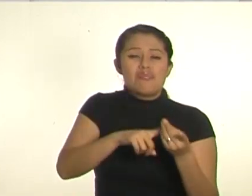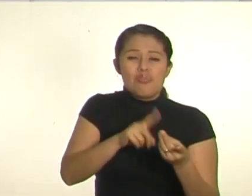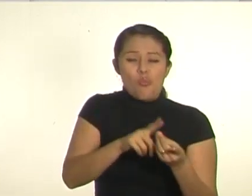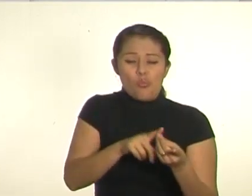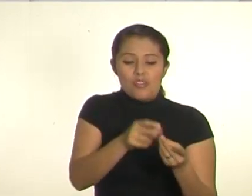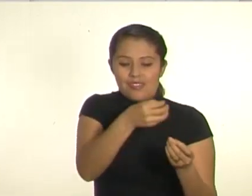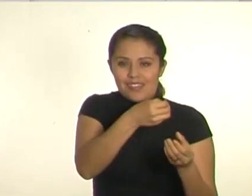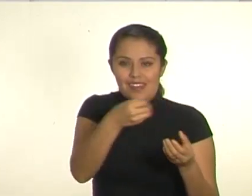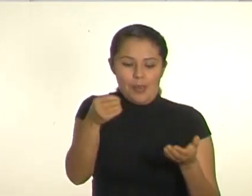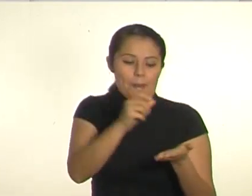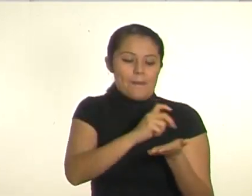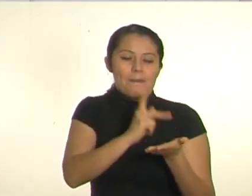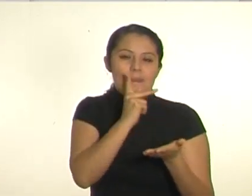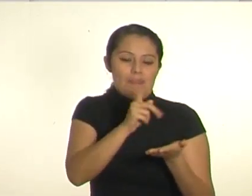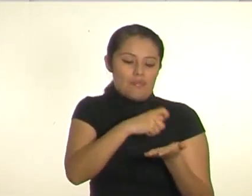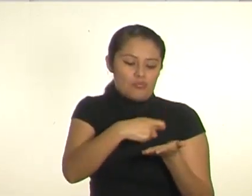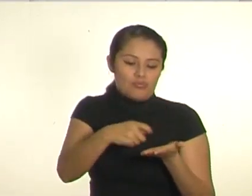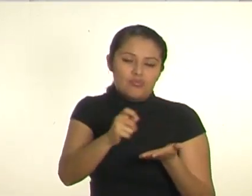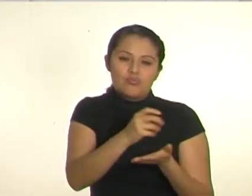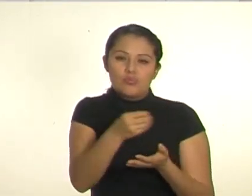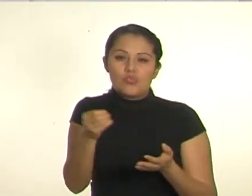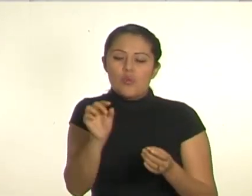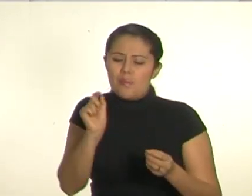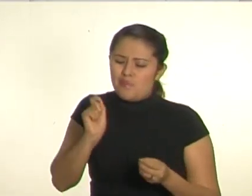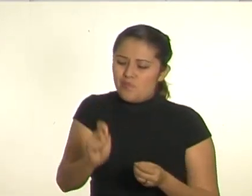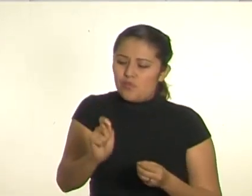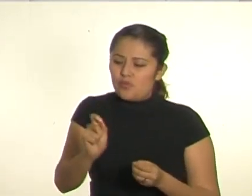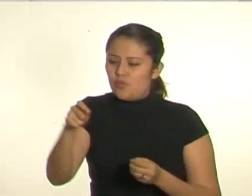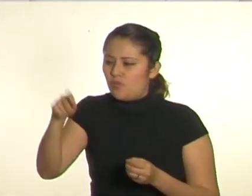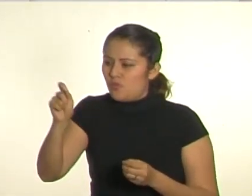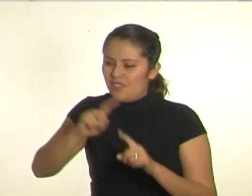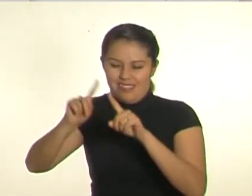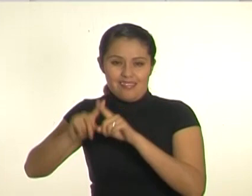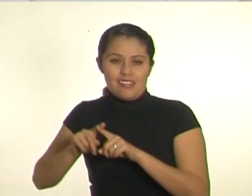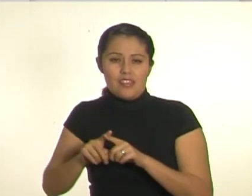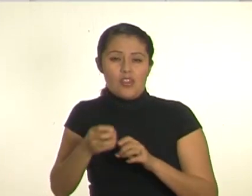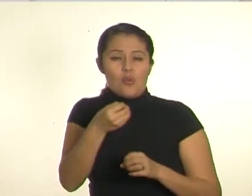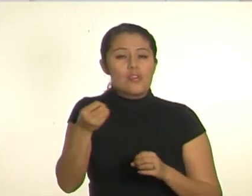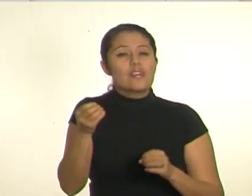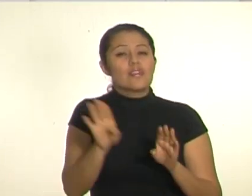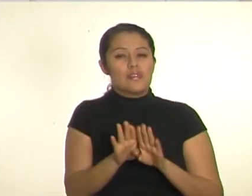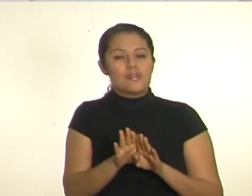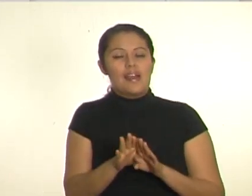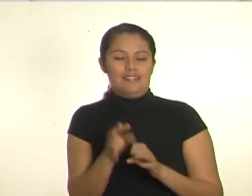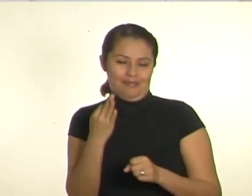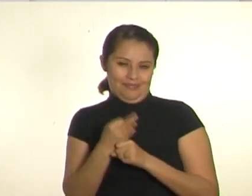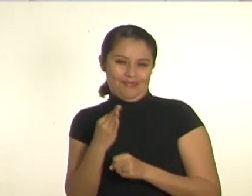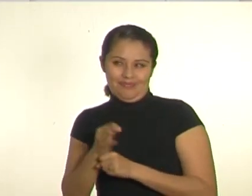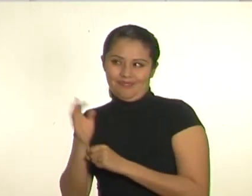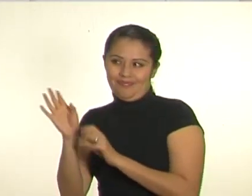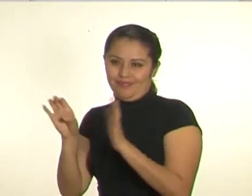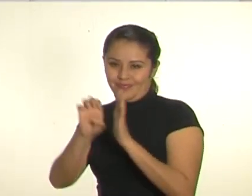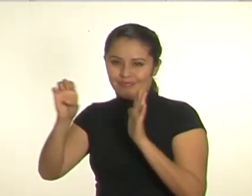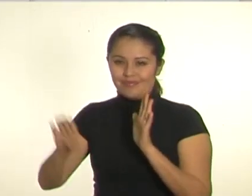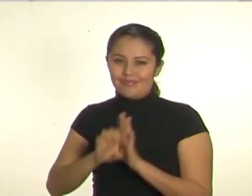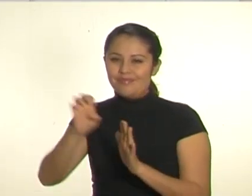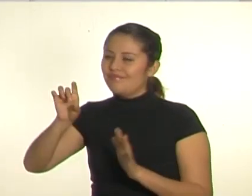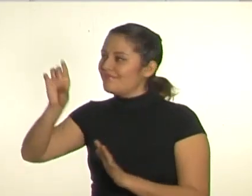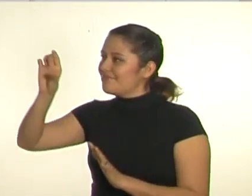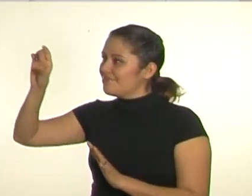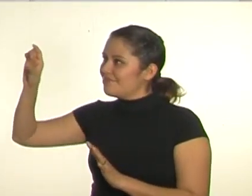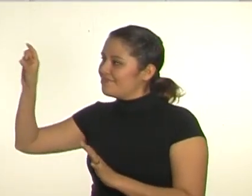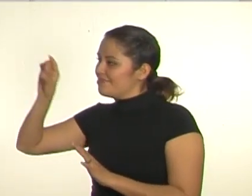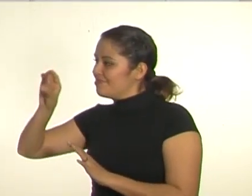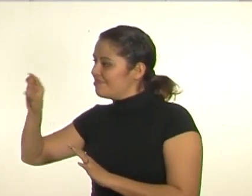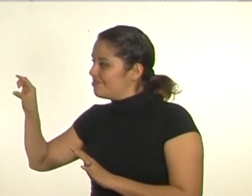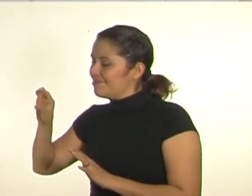tema del día de hoy. Para ello, yo traje, y tenemos acá en el pizarrón, todos y cada